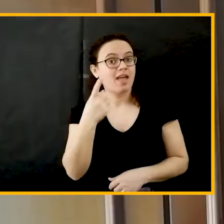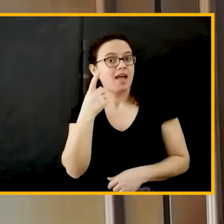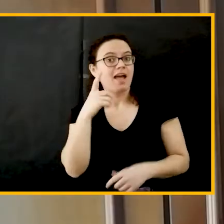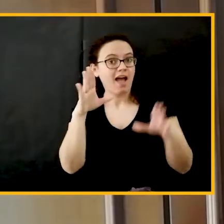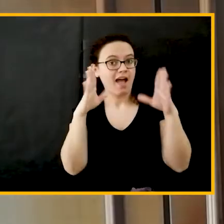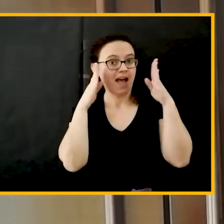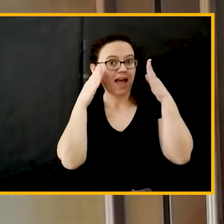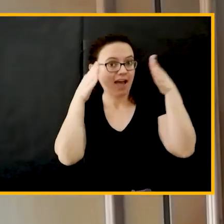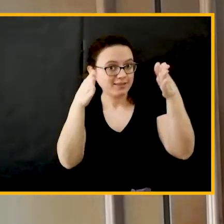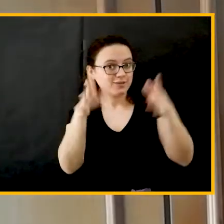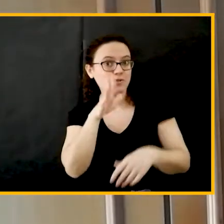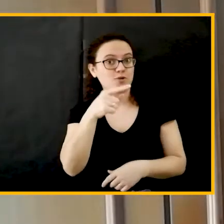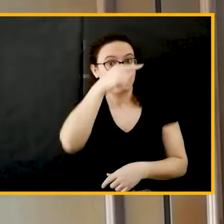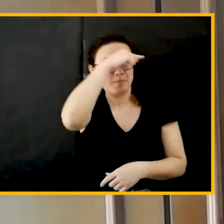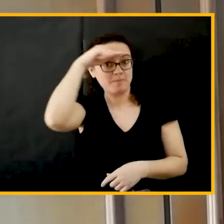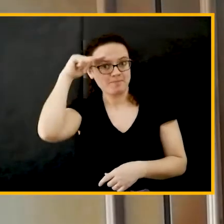superlativos. Pretty.